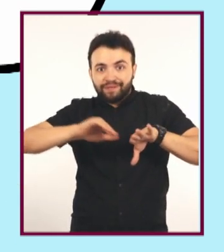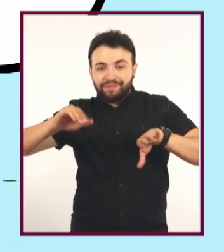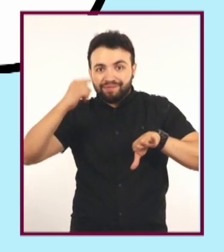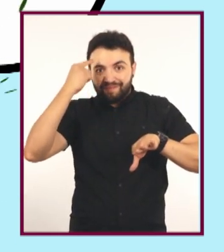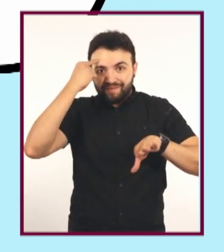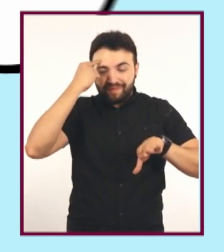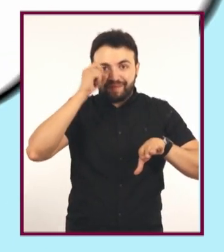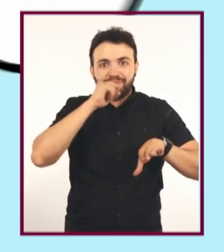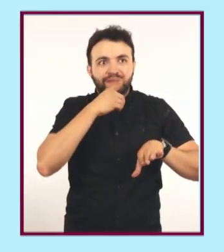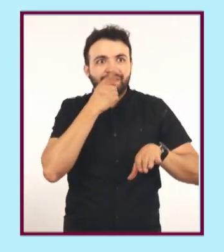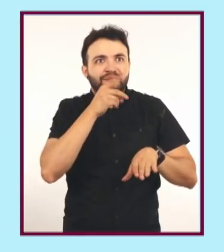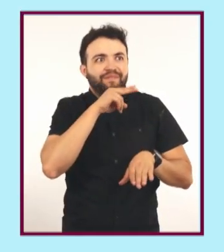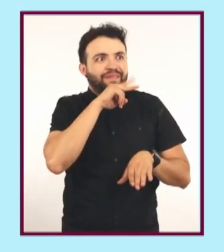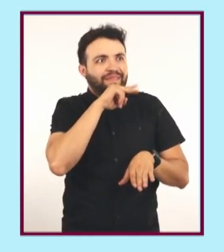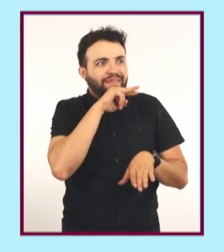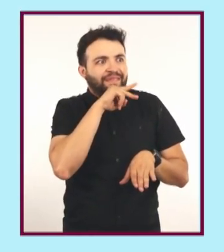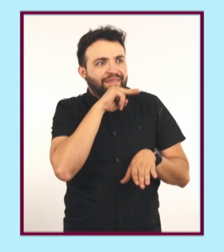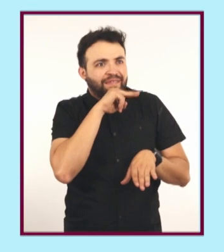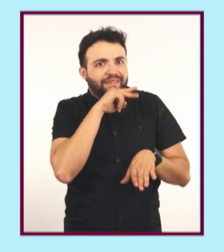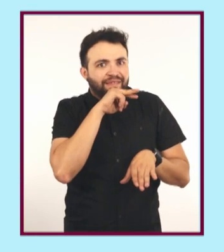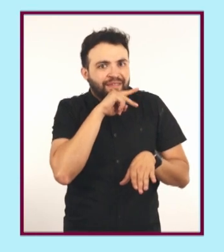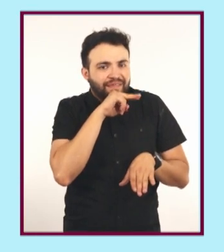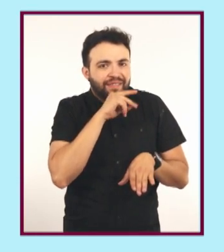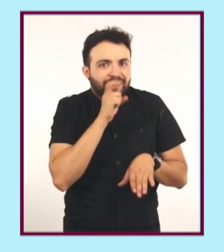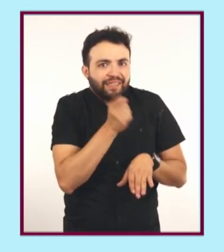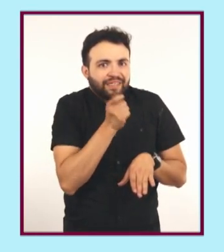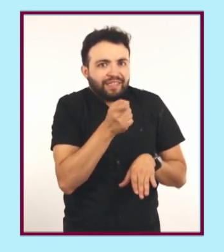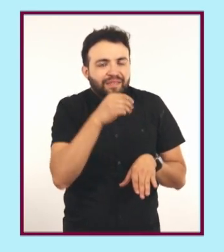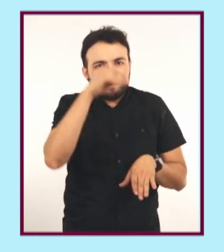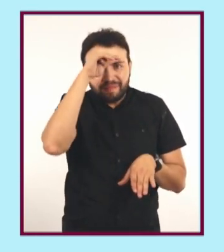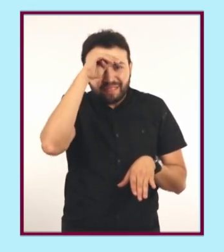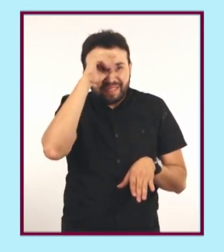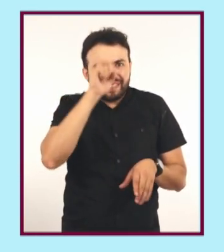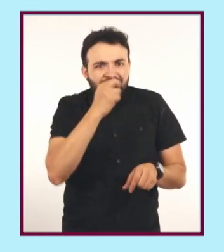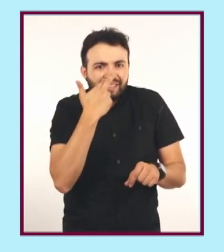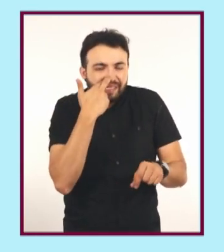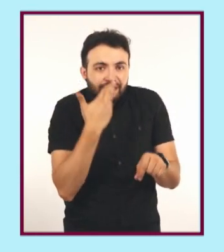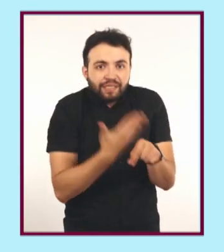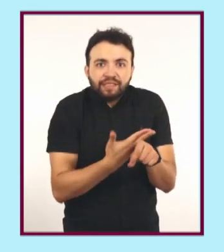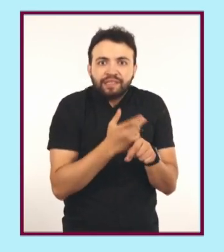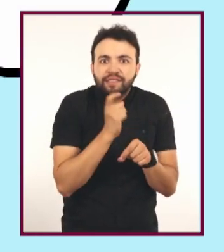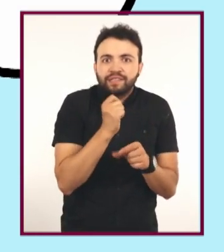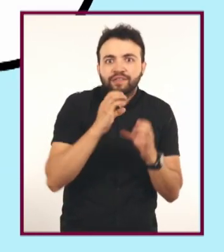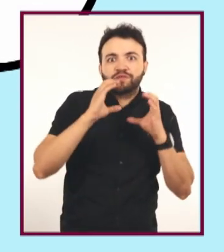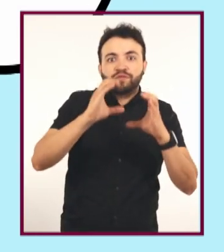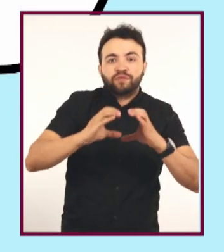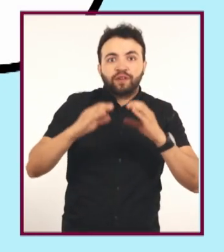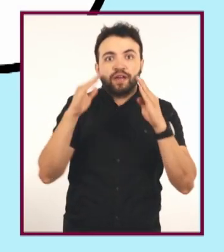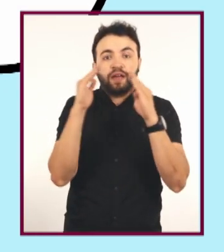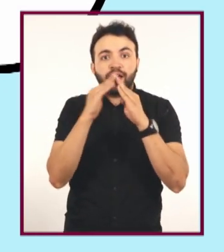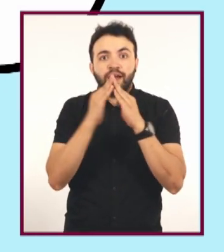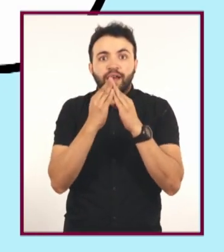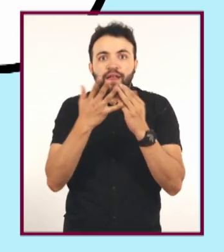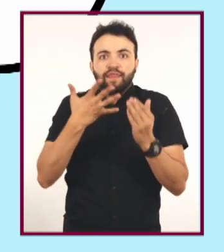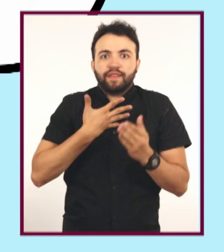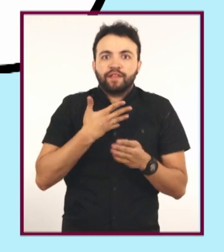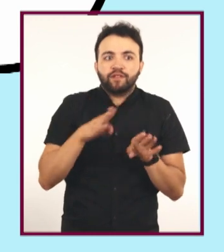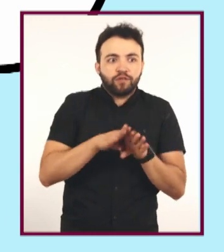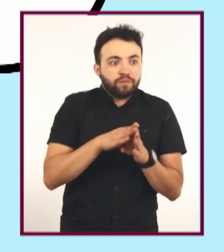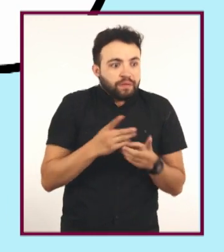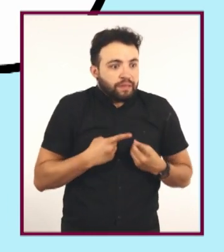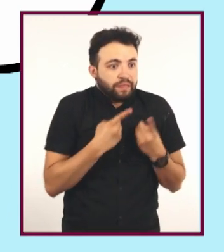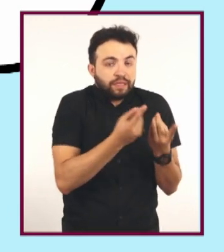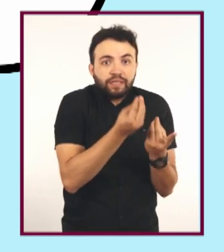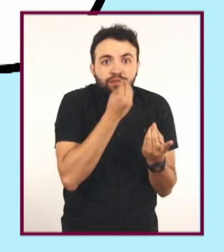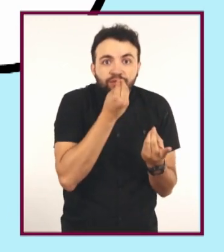estaba aterrado. ¡Esa! Fue la palabra que usó. ¡Aterrado! De pensar en la responsabilidad de lo que